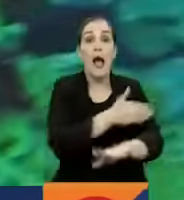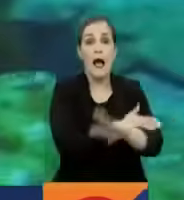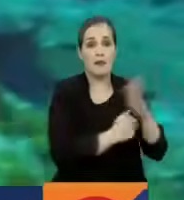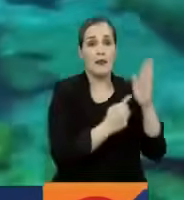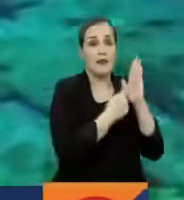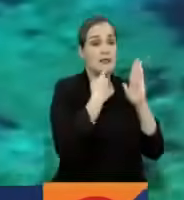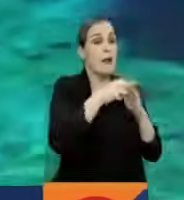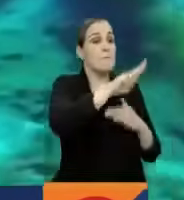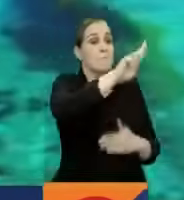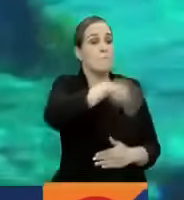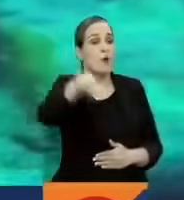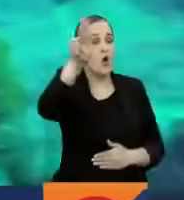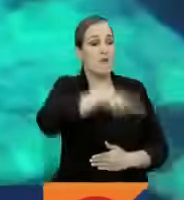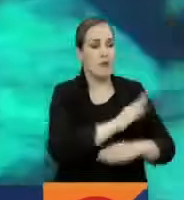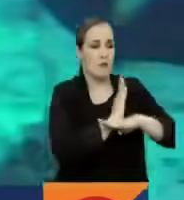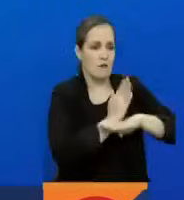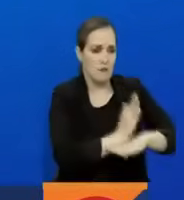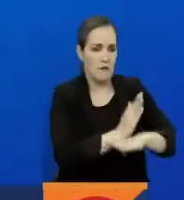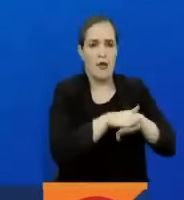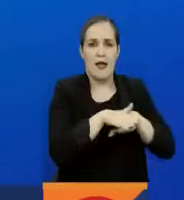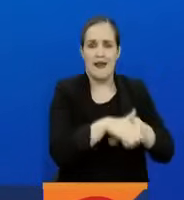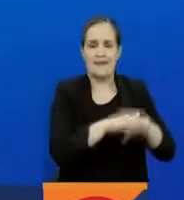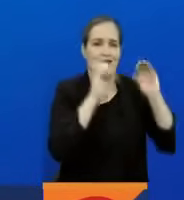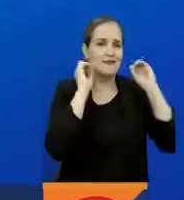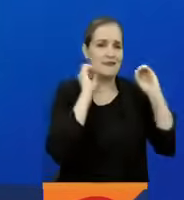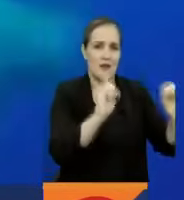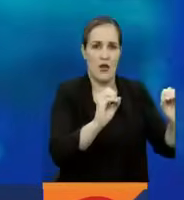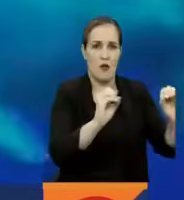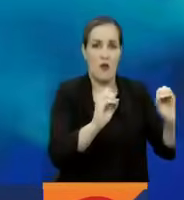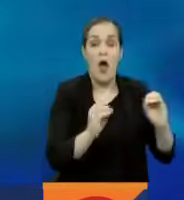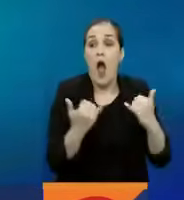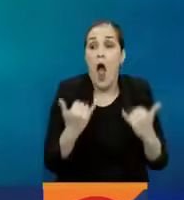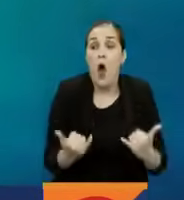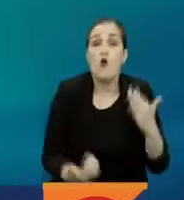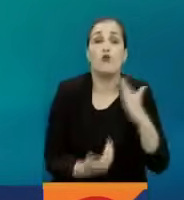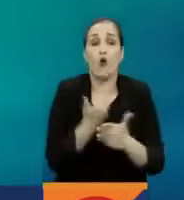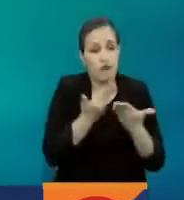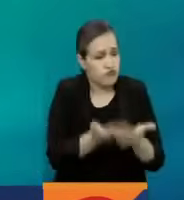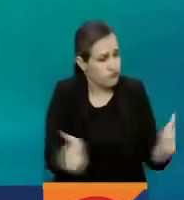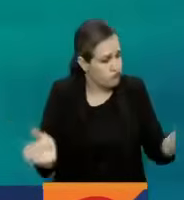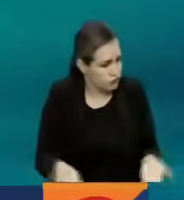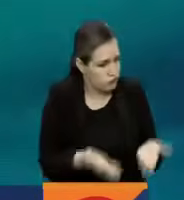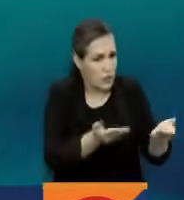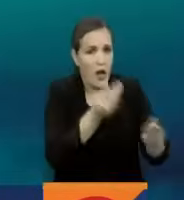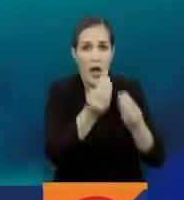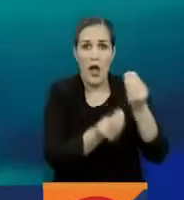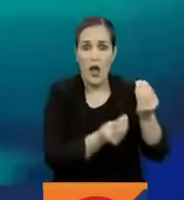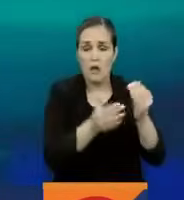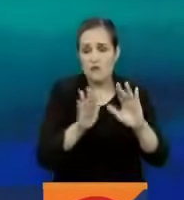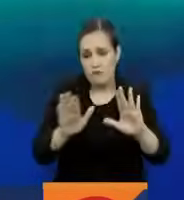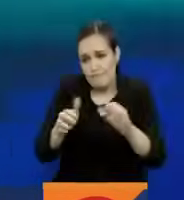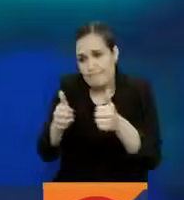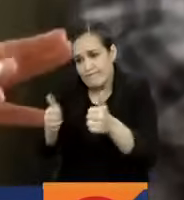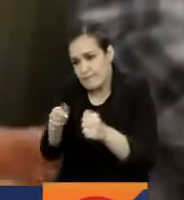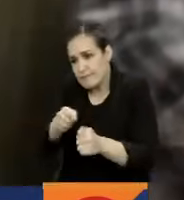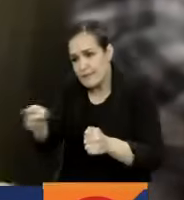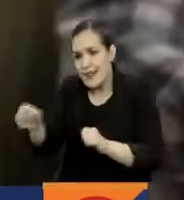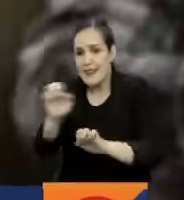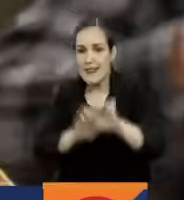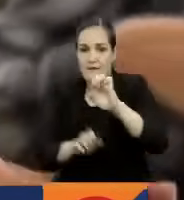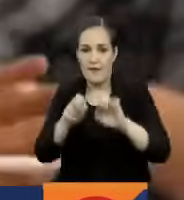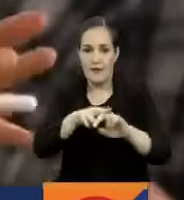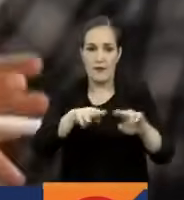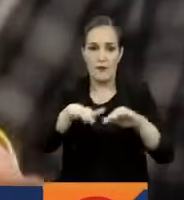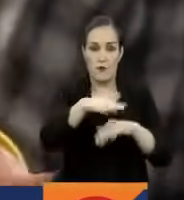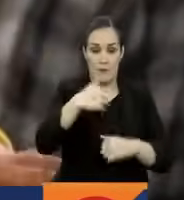pesca incidental de tiburones y rayas en Colombia la ministra exaltó la labor de quienes defienden la conservación de la naturaleza Este es el